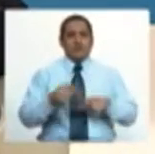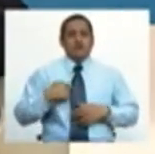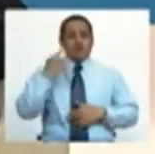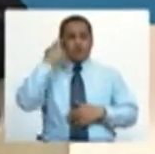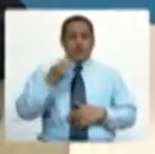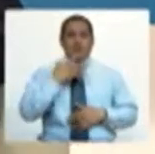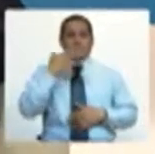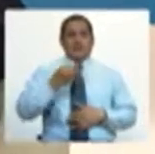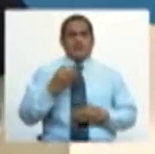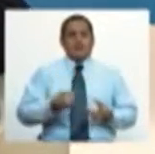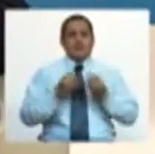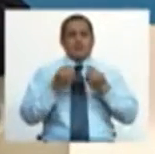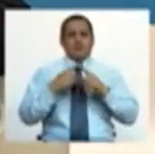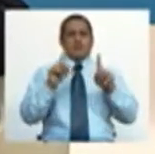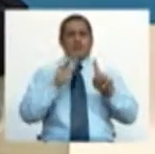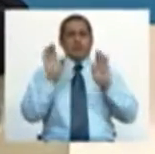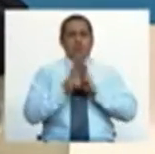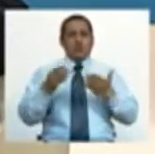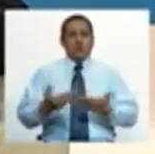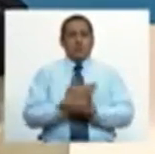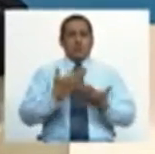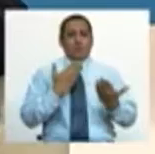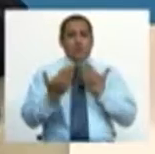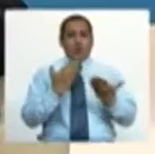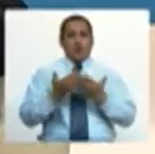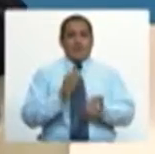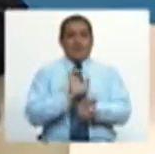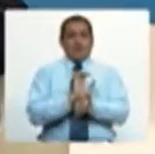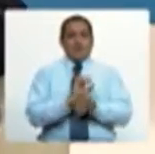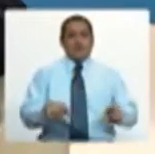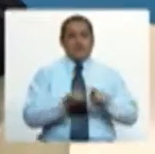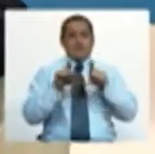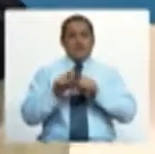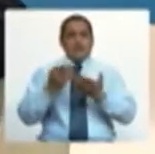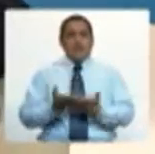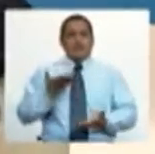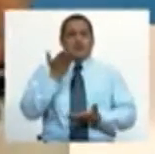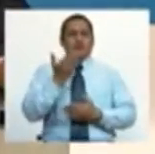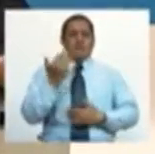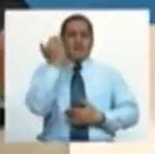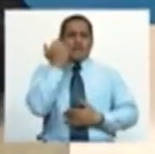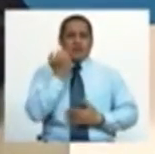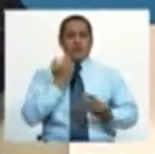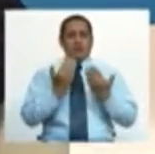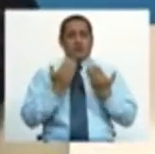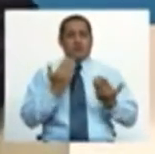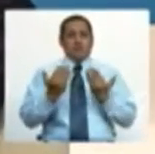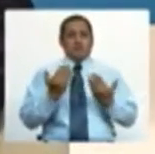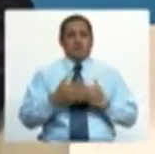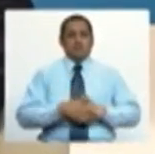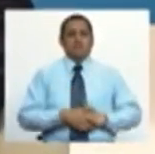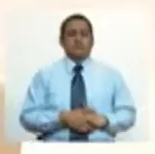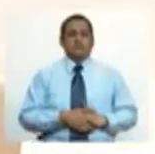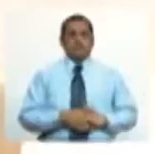más relevante y lo que diferencia al nuevo modelo procesal penal en cuanto a la apelación del antiguo modelo procesal